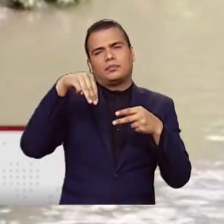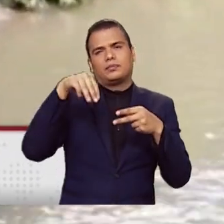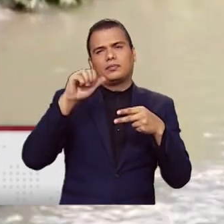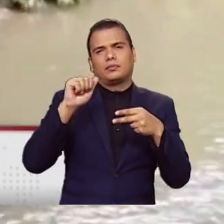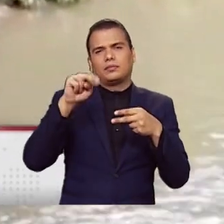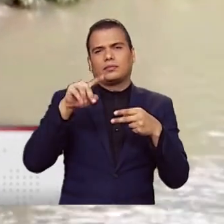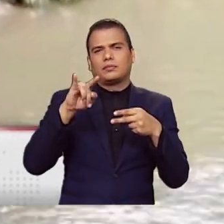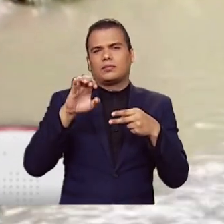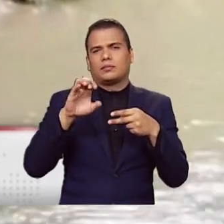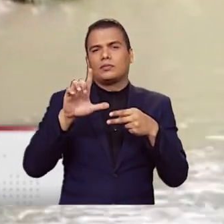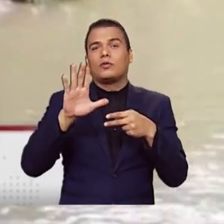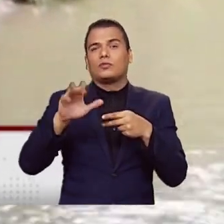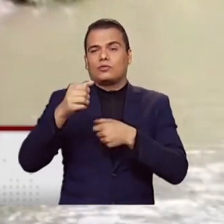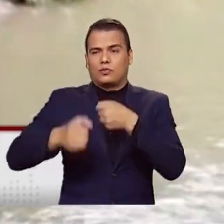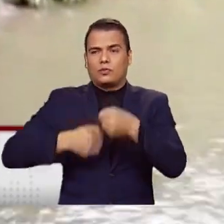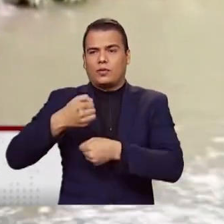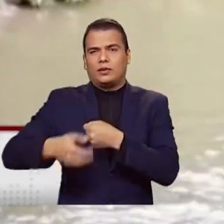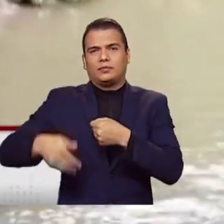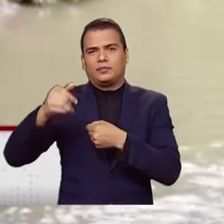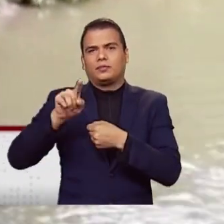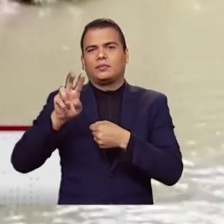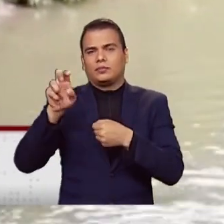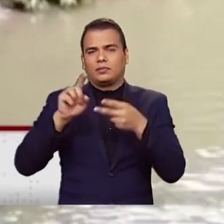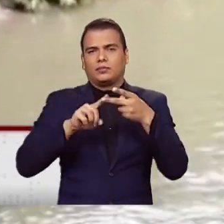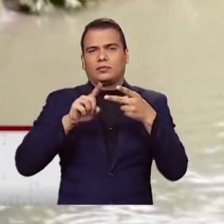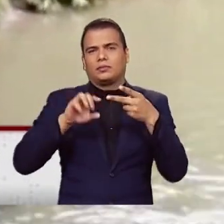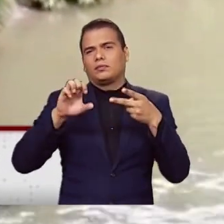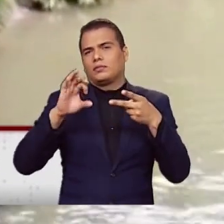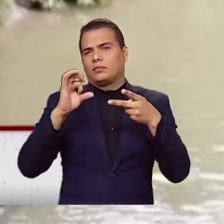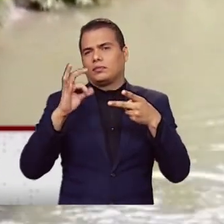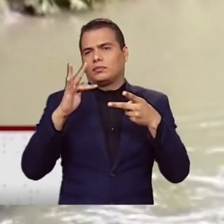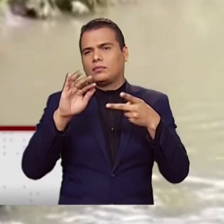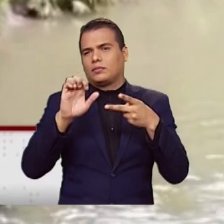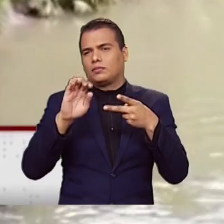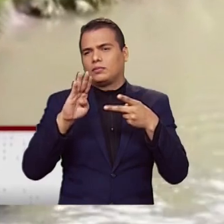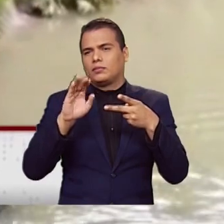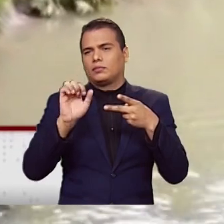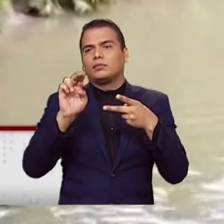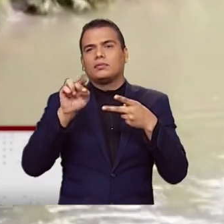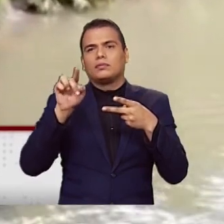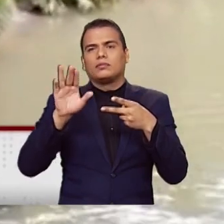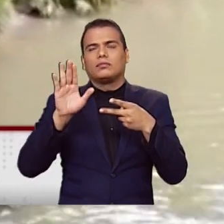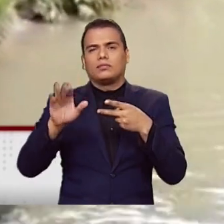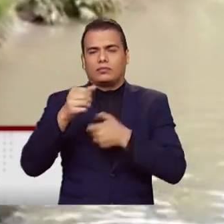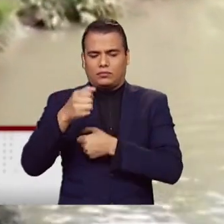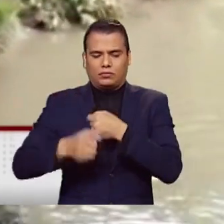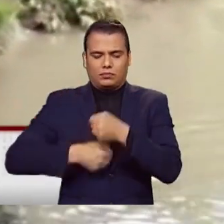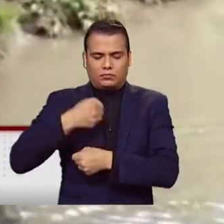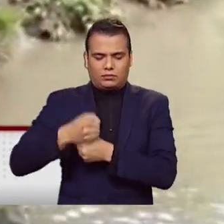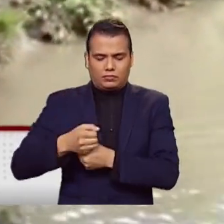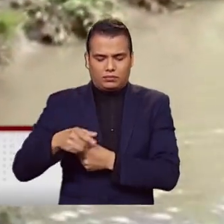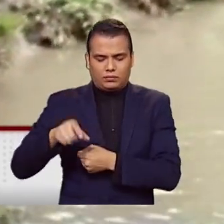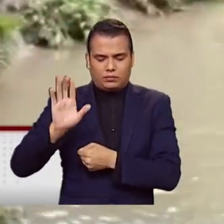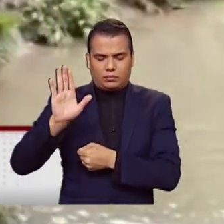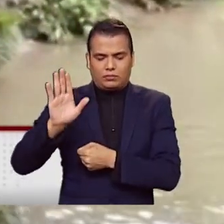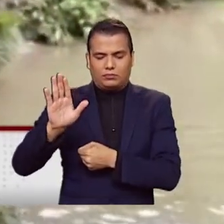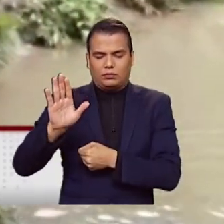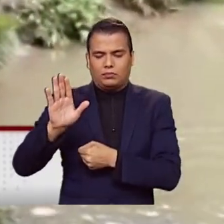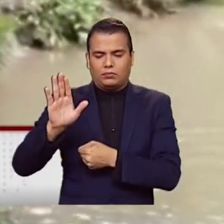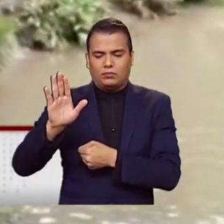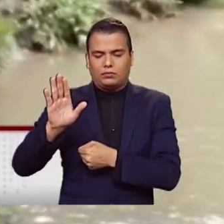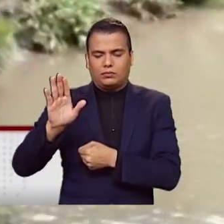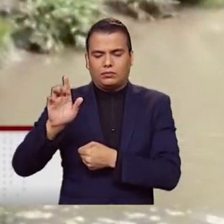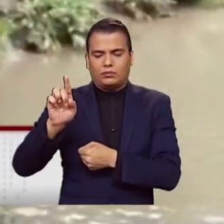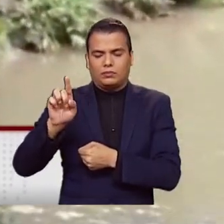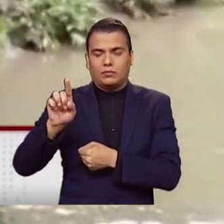Castro, de 17 años, y Esteban Camilo Arica Escobar. Ellos perdieron la vida cuando